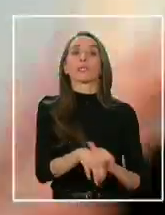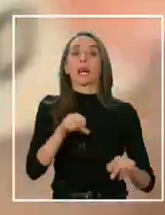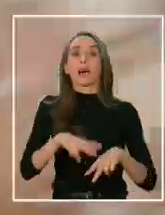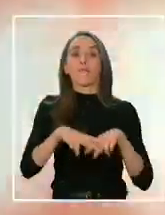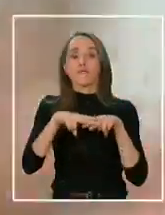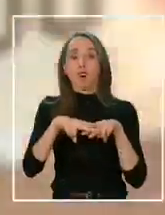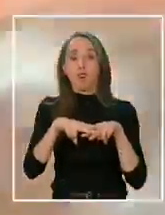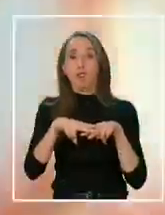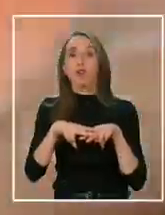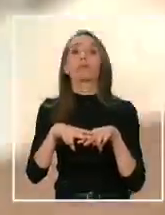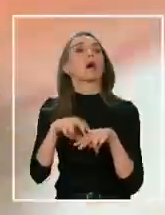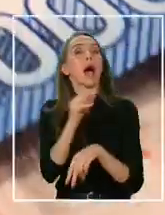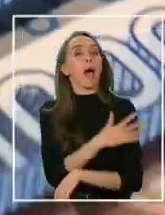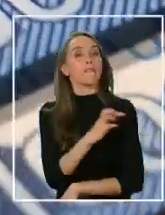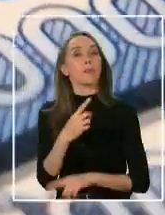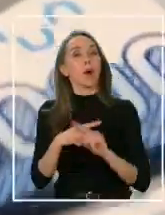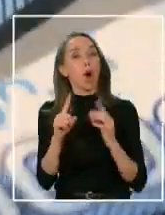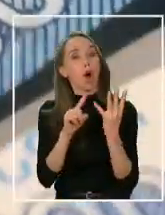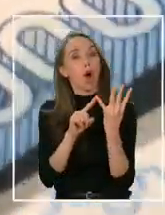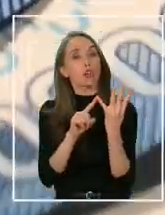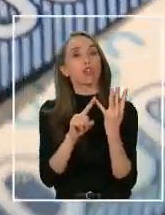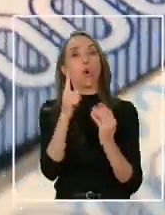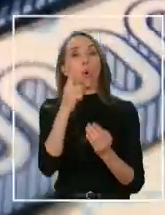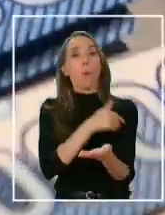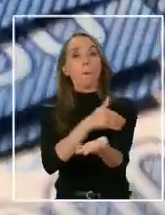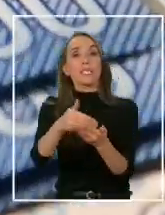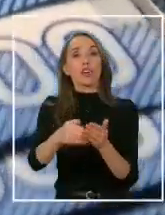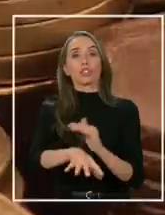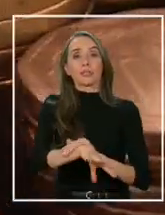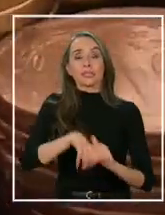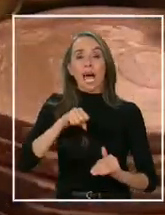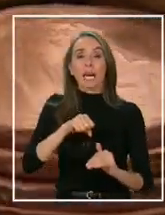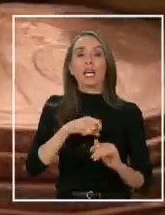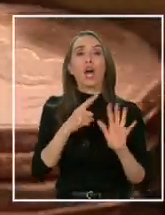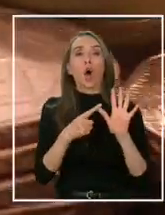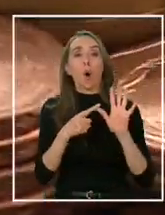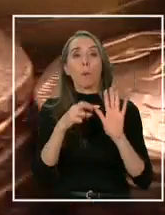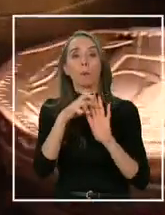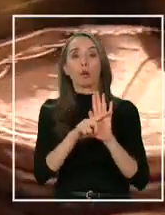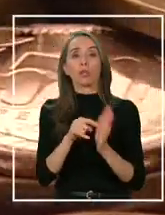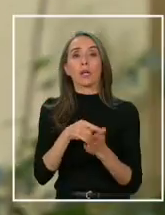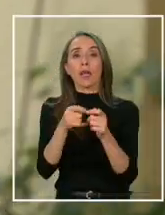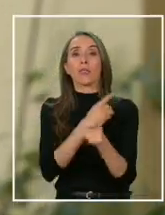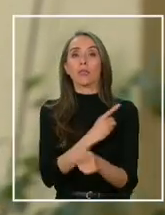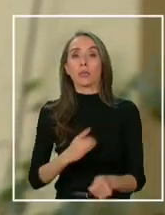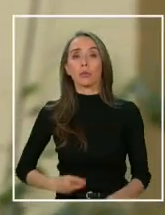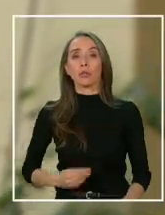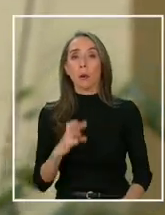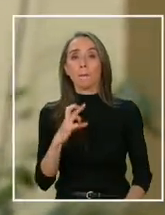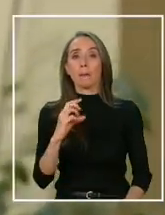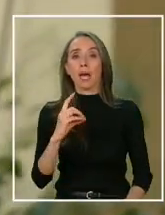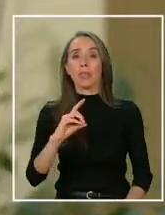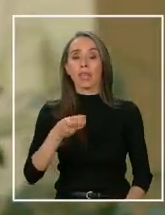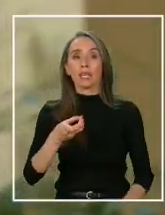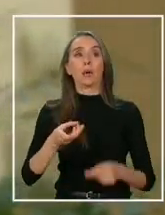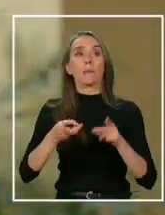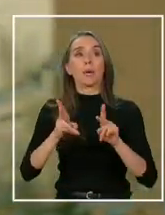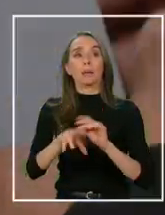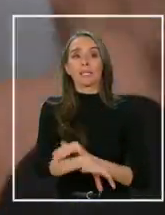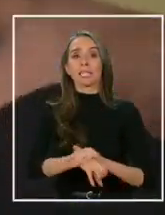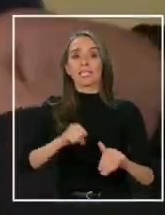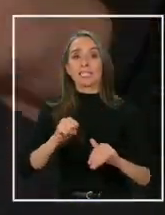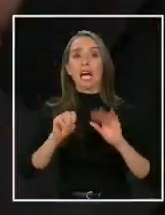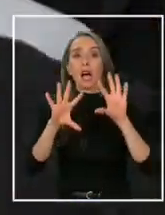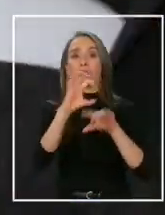fondos. Otra moción permite el retiro de hasta 1 millón de pesos, mientras que la iniciativa ingresada por parlamentarios del PDG habilita el giro de